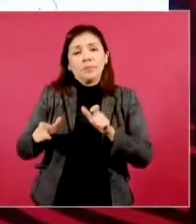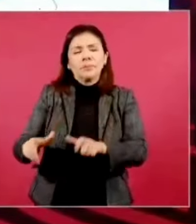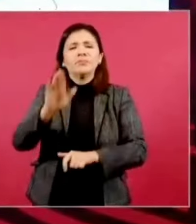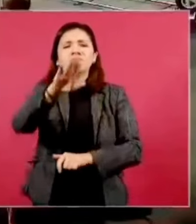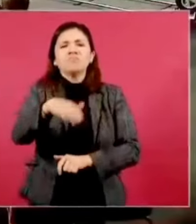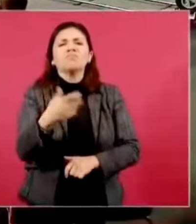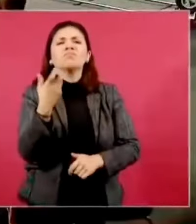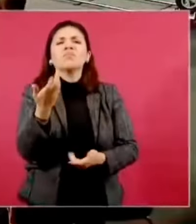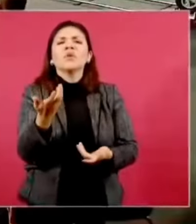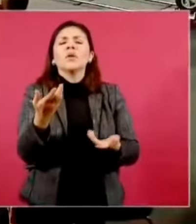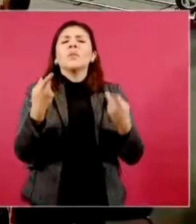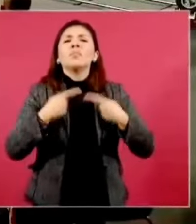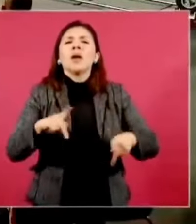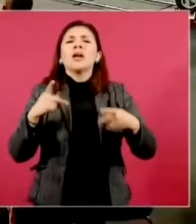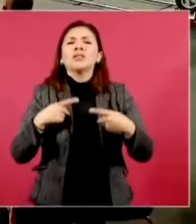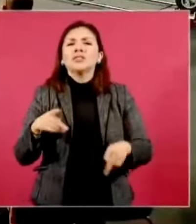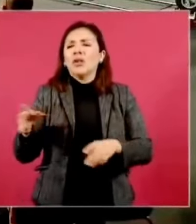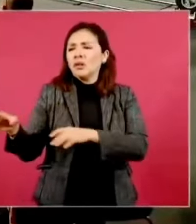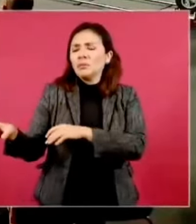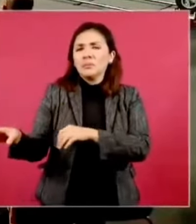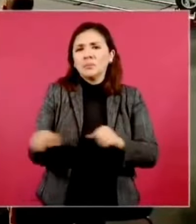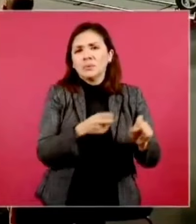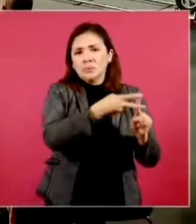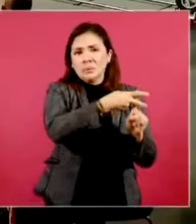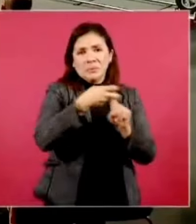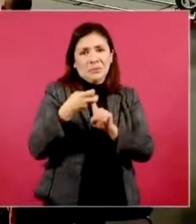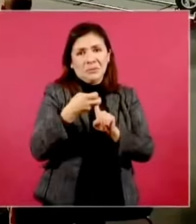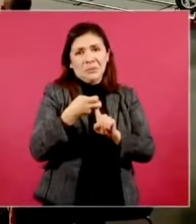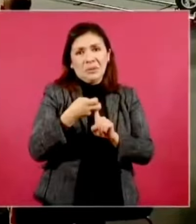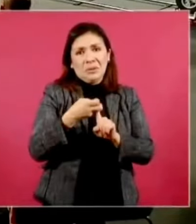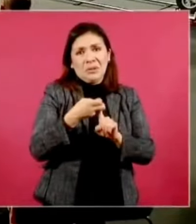desplazamiento forzado de la gente? Se está atendiendo a la gente